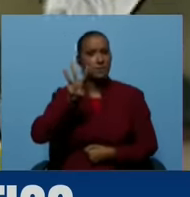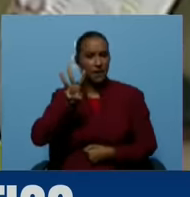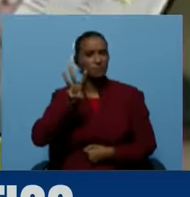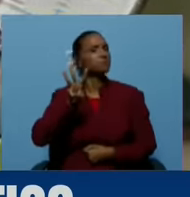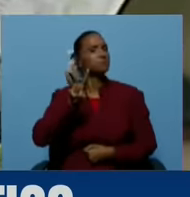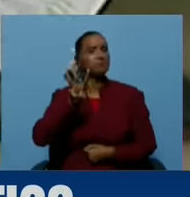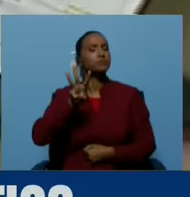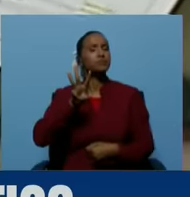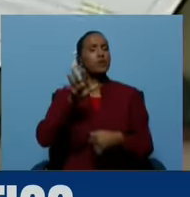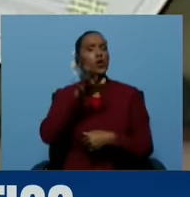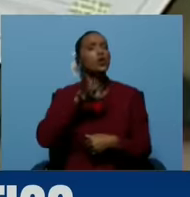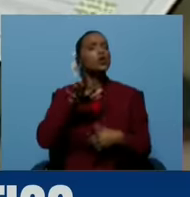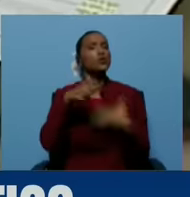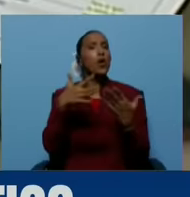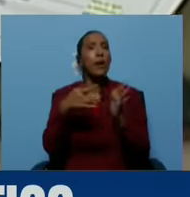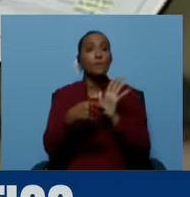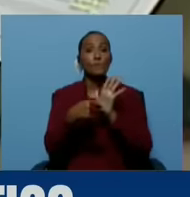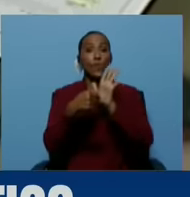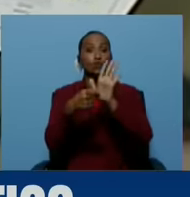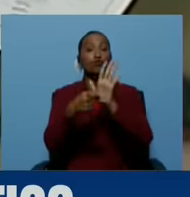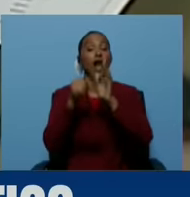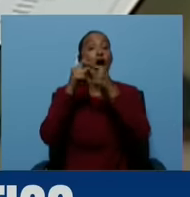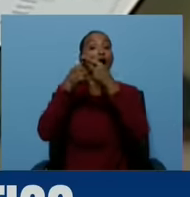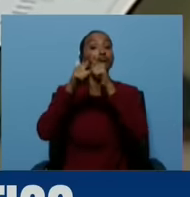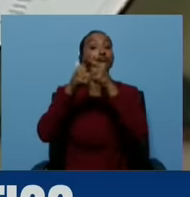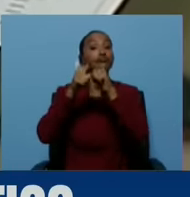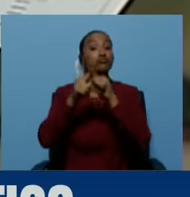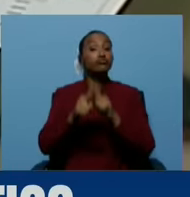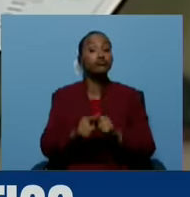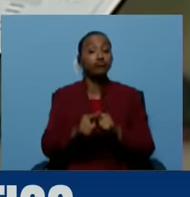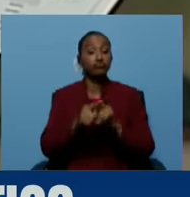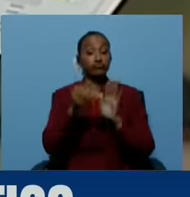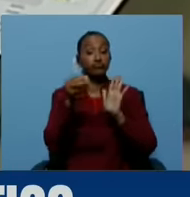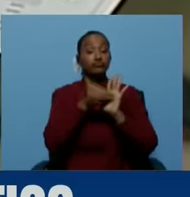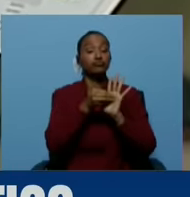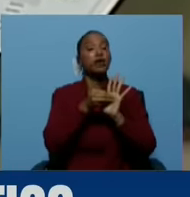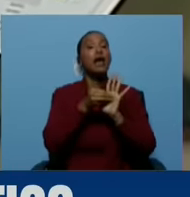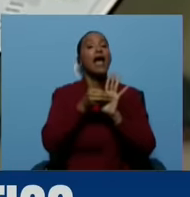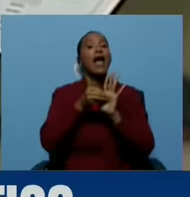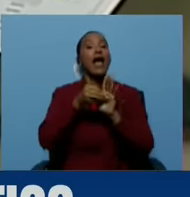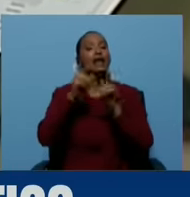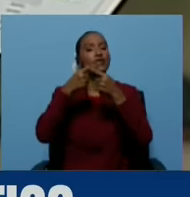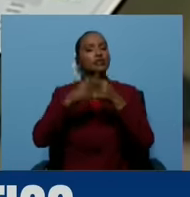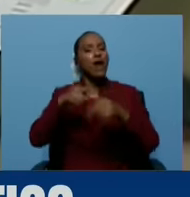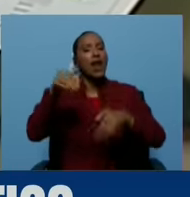donde estarían los resultados de las elecciones presidenciales en Venezuela.